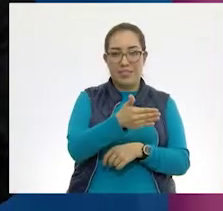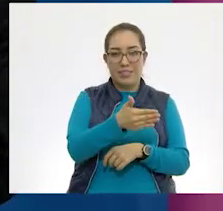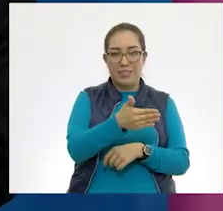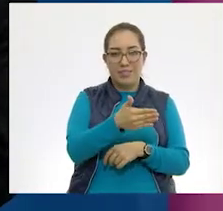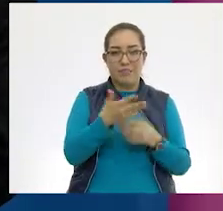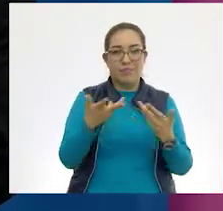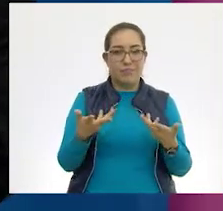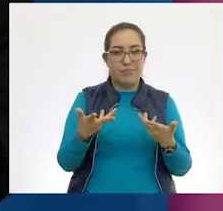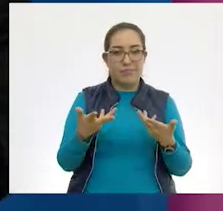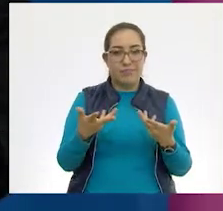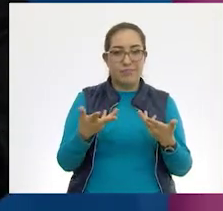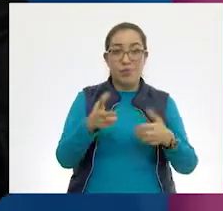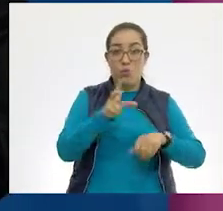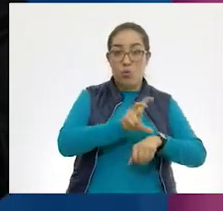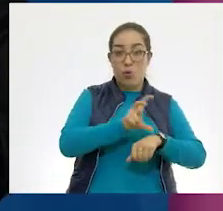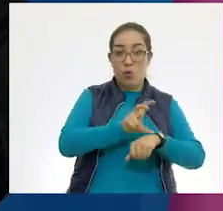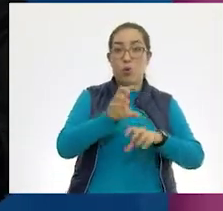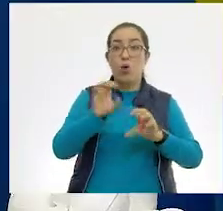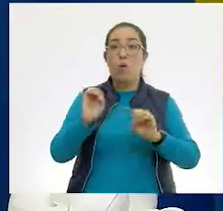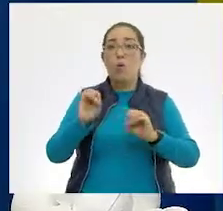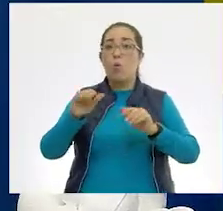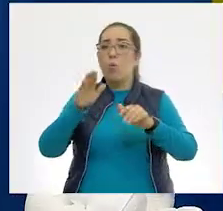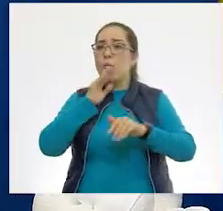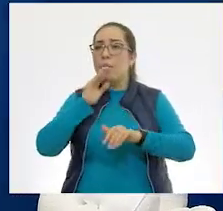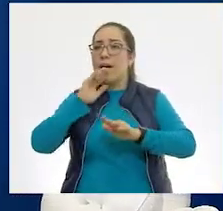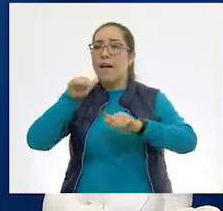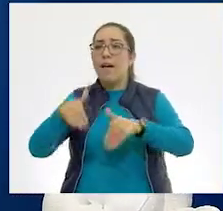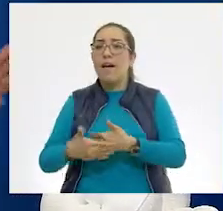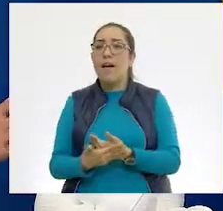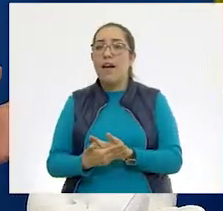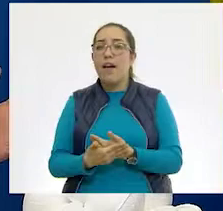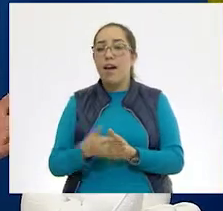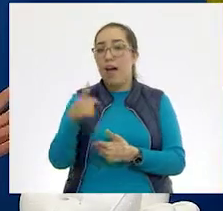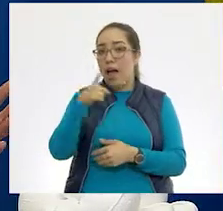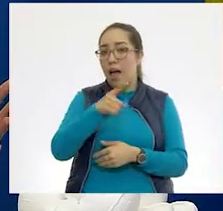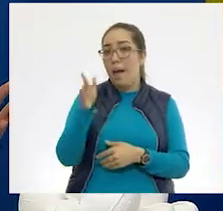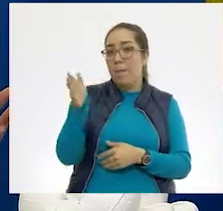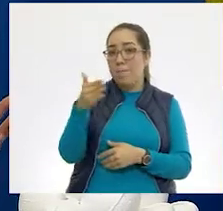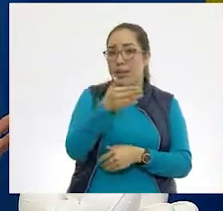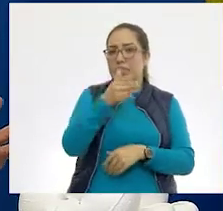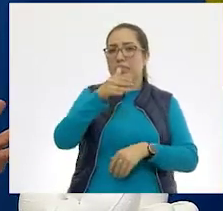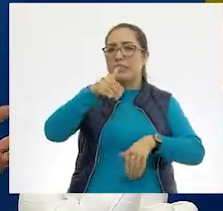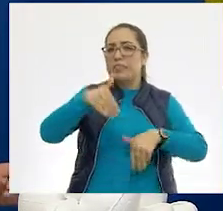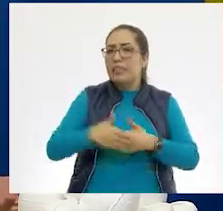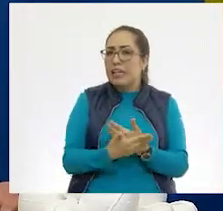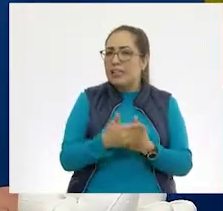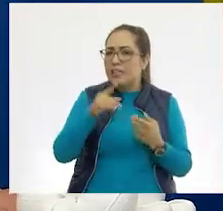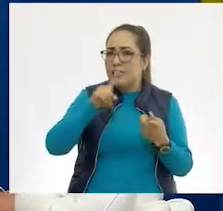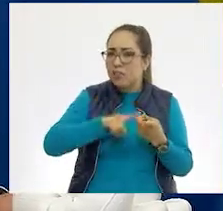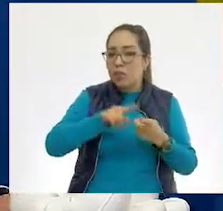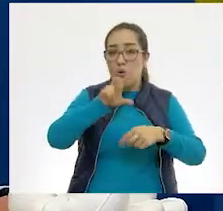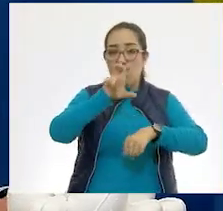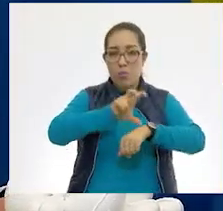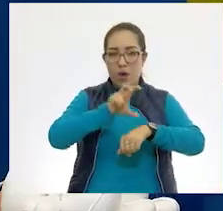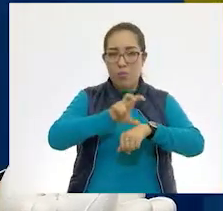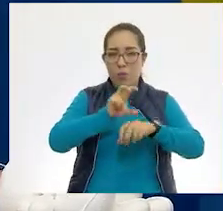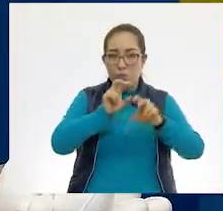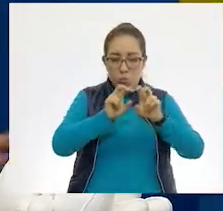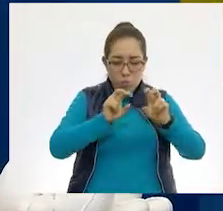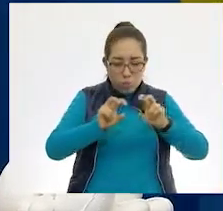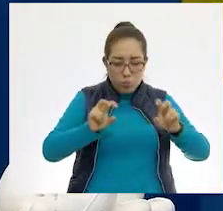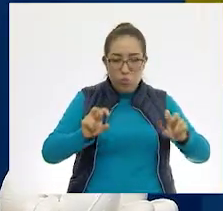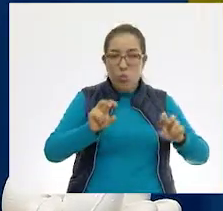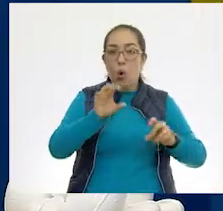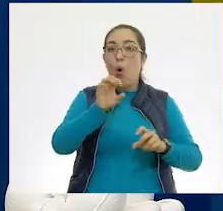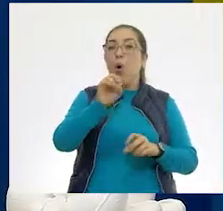son vivíparos? Los peces también nacen de un huevo, así que son ovíparos. Pero